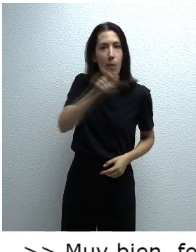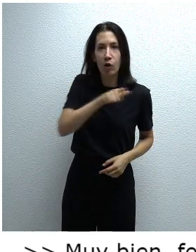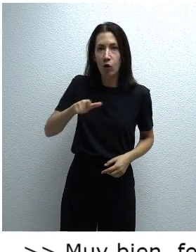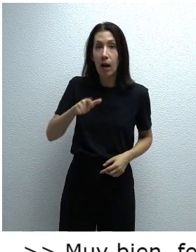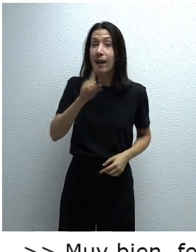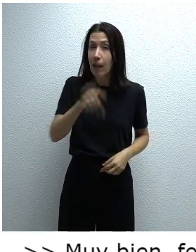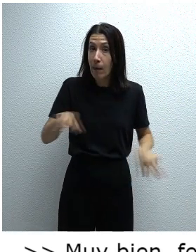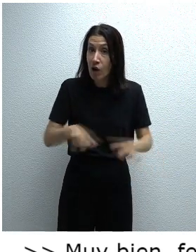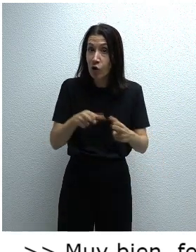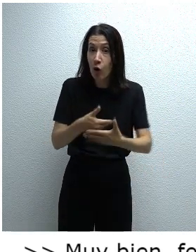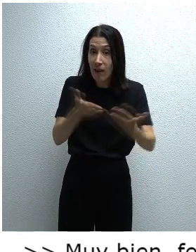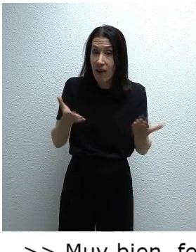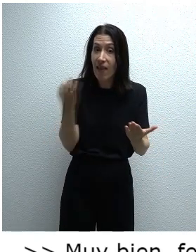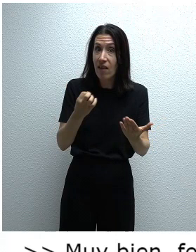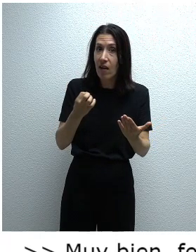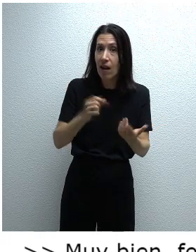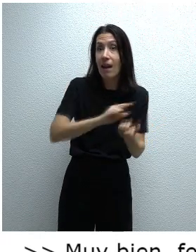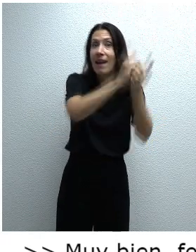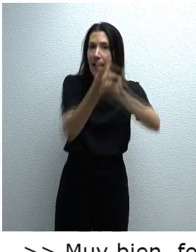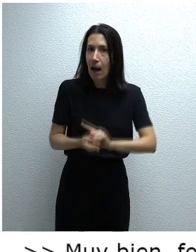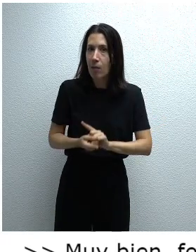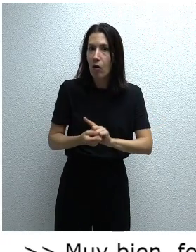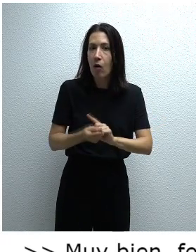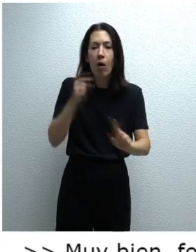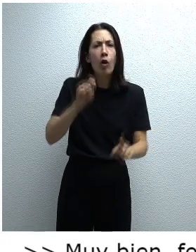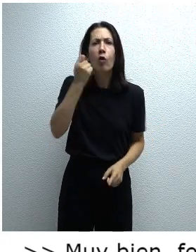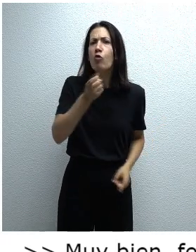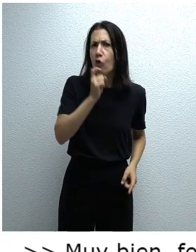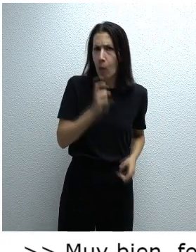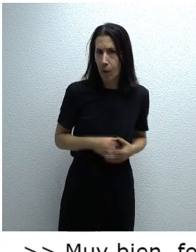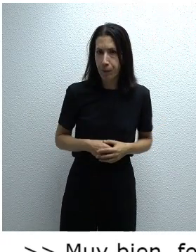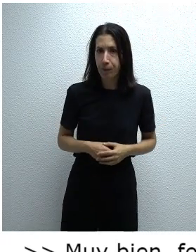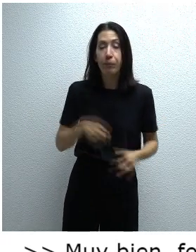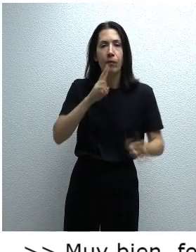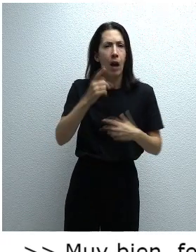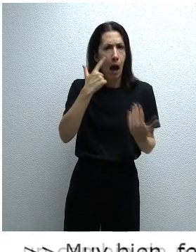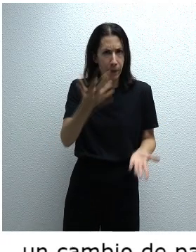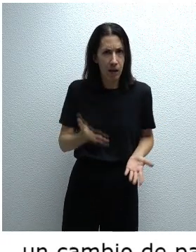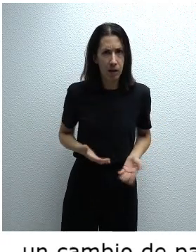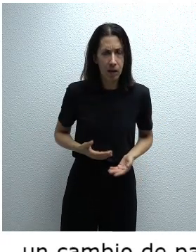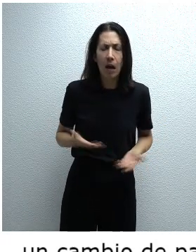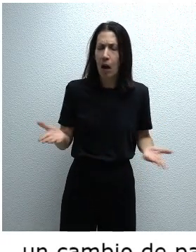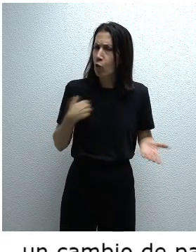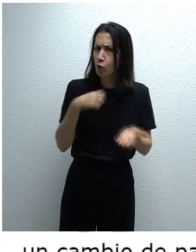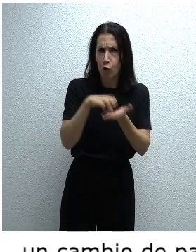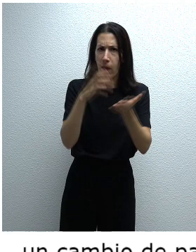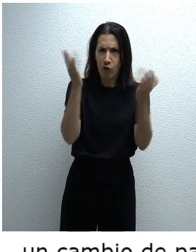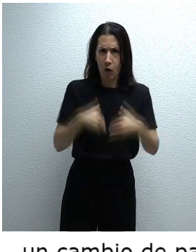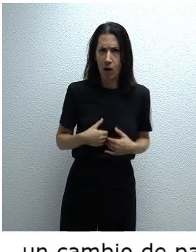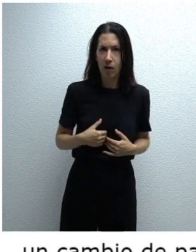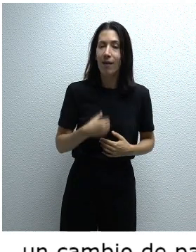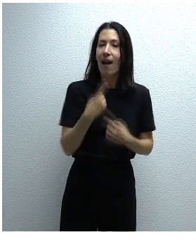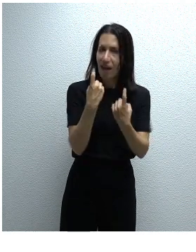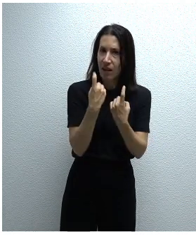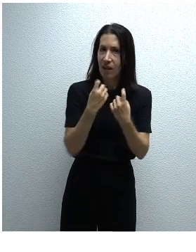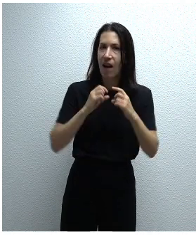la comprensión de estos principios y su aplicación? ¿Cómo conseguirlo? Vamos a ver, por supuesto que se necesita un